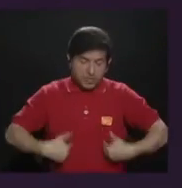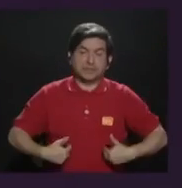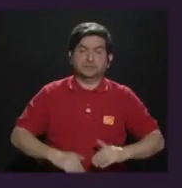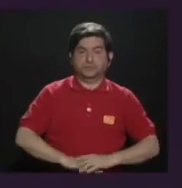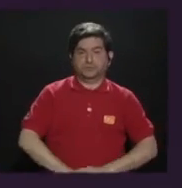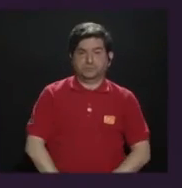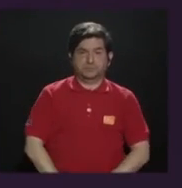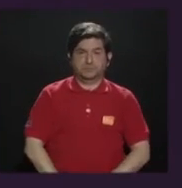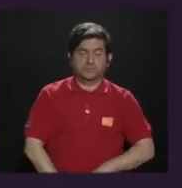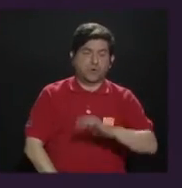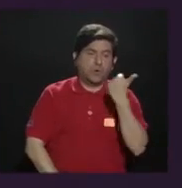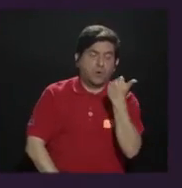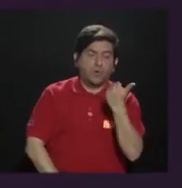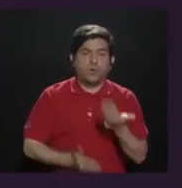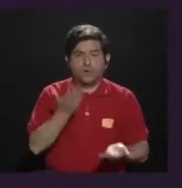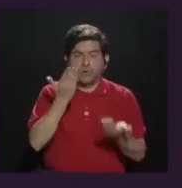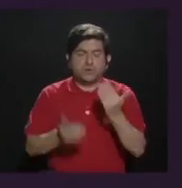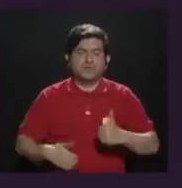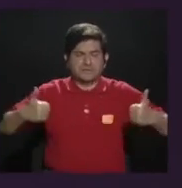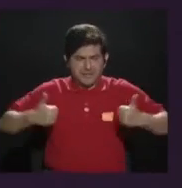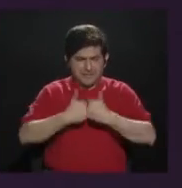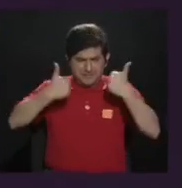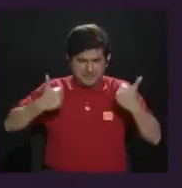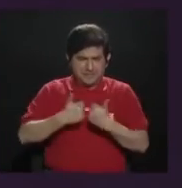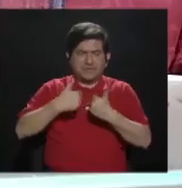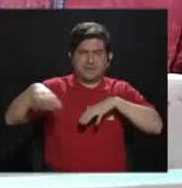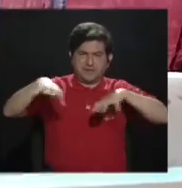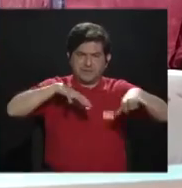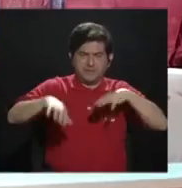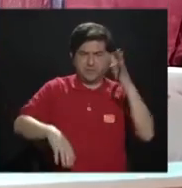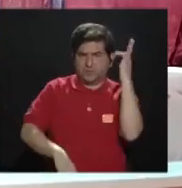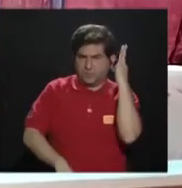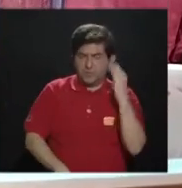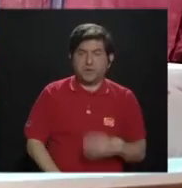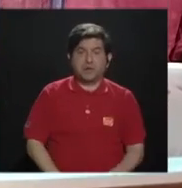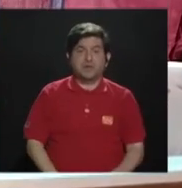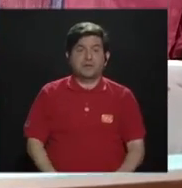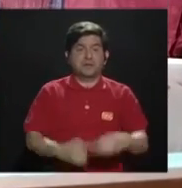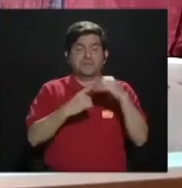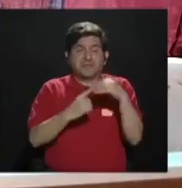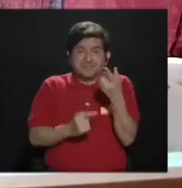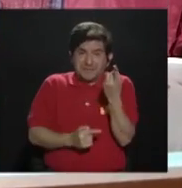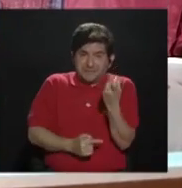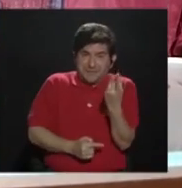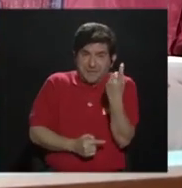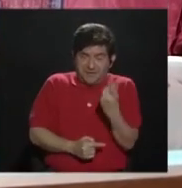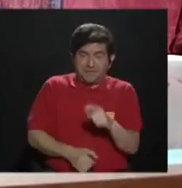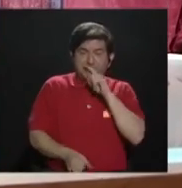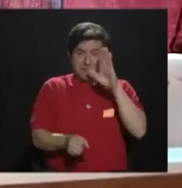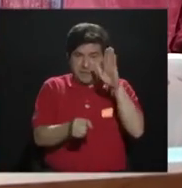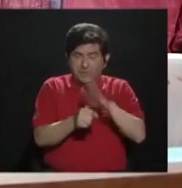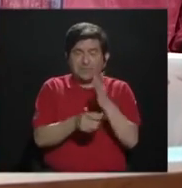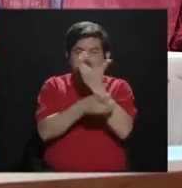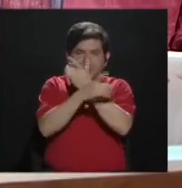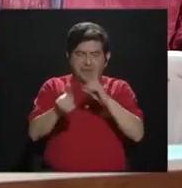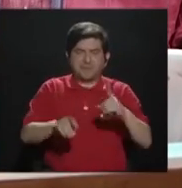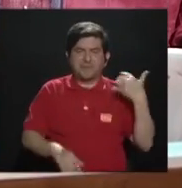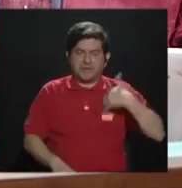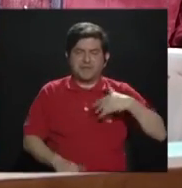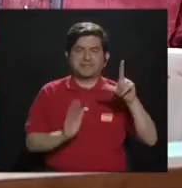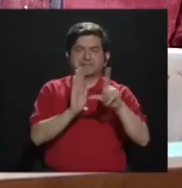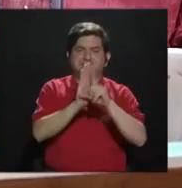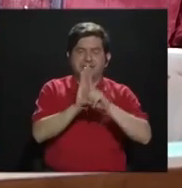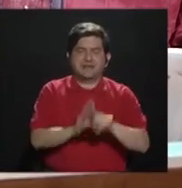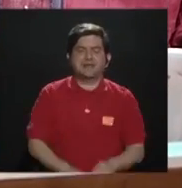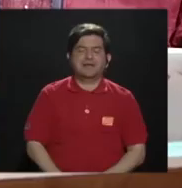Y otro de los grandes desafíos del movimiento de mujeres, que es la principal deuda de la democracia, entendemos, con las mujeres en la Argentina, es la sanción de una ley